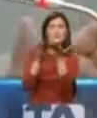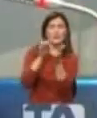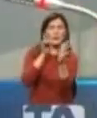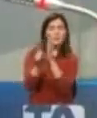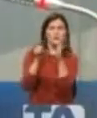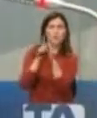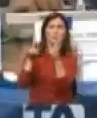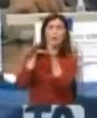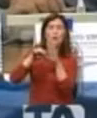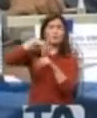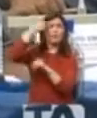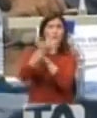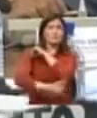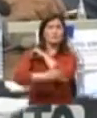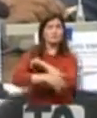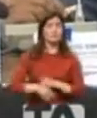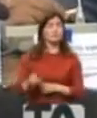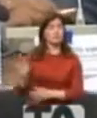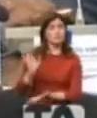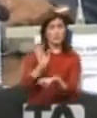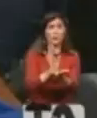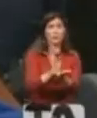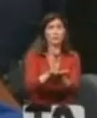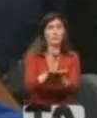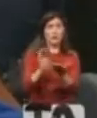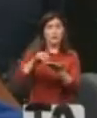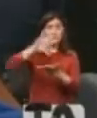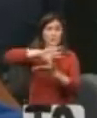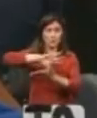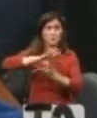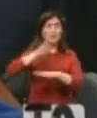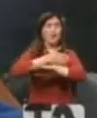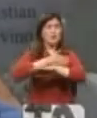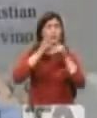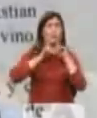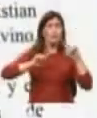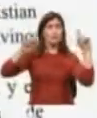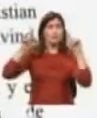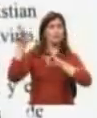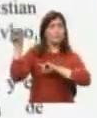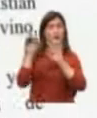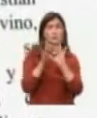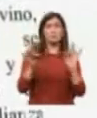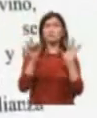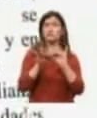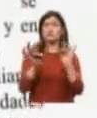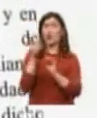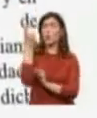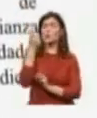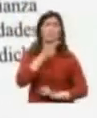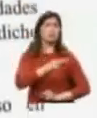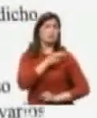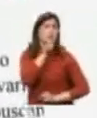en cuentas en el exterior. La comparecencia de Leonardo Orlando en la Asamblea se da tras la publicación de este manifiesto, donde 11